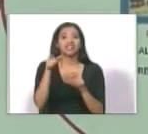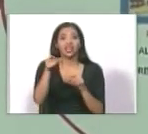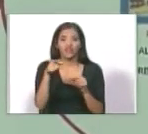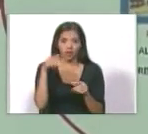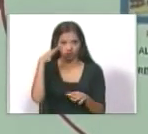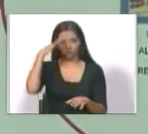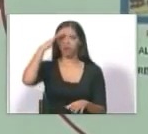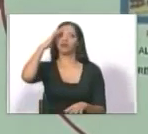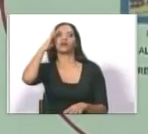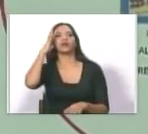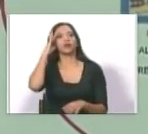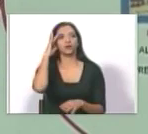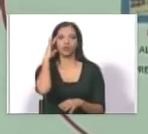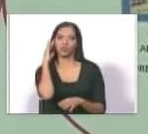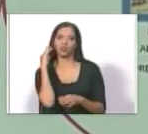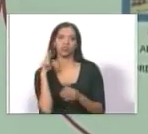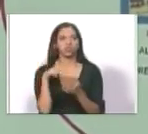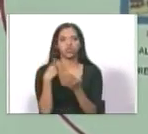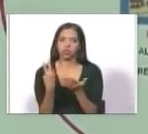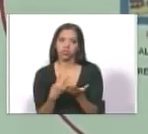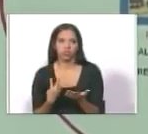delante de la gente.